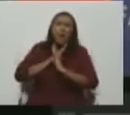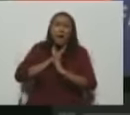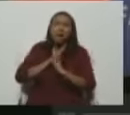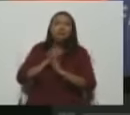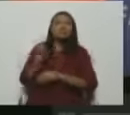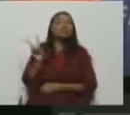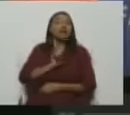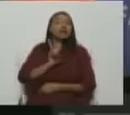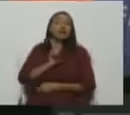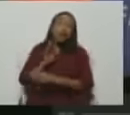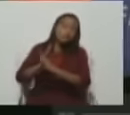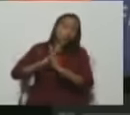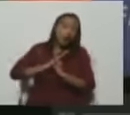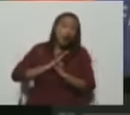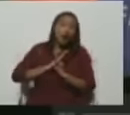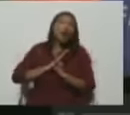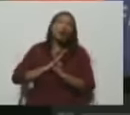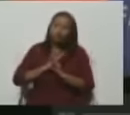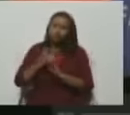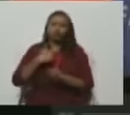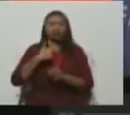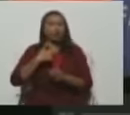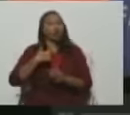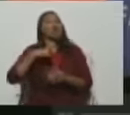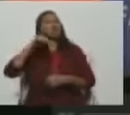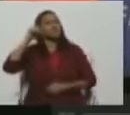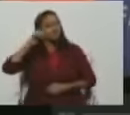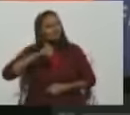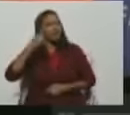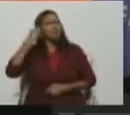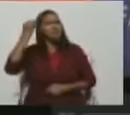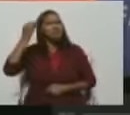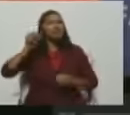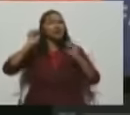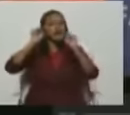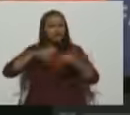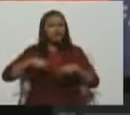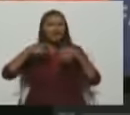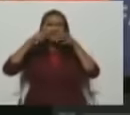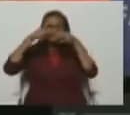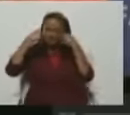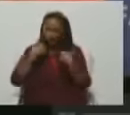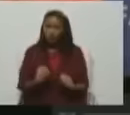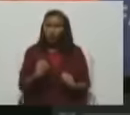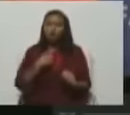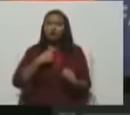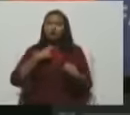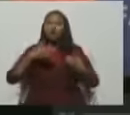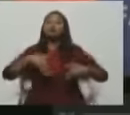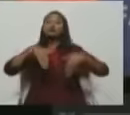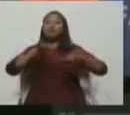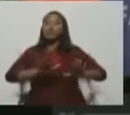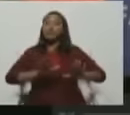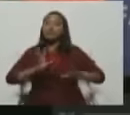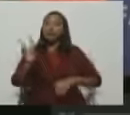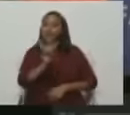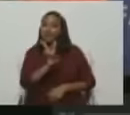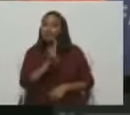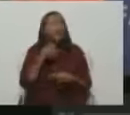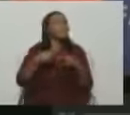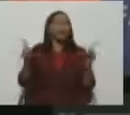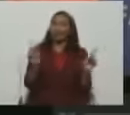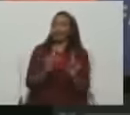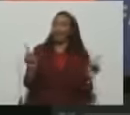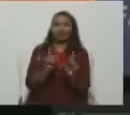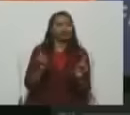Venezuela, estoy casi seguro que suspendería las elecciones. Pero no es el caso de Venezuela. El